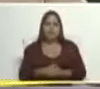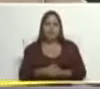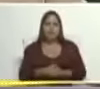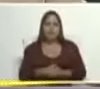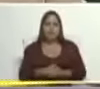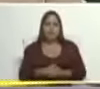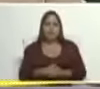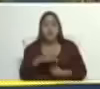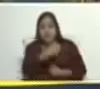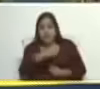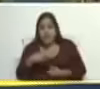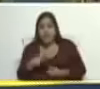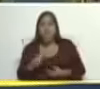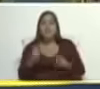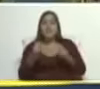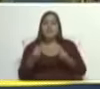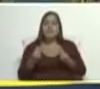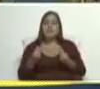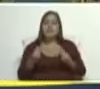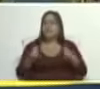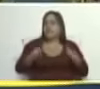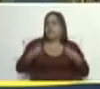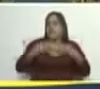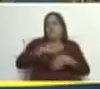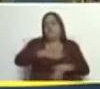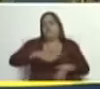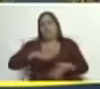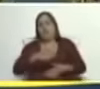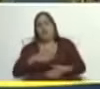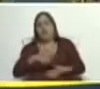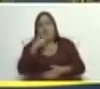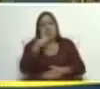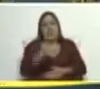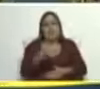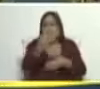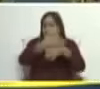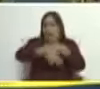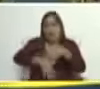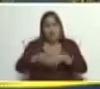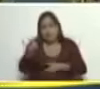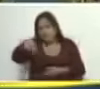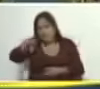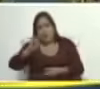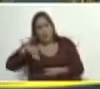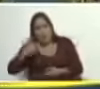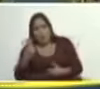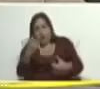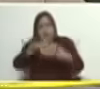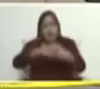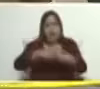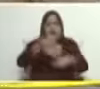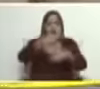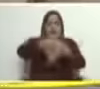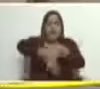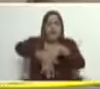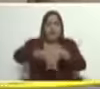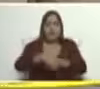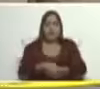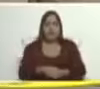Y los que quieren vivir una vida fácil, bueno, ALBA no está hecha para ustedes. El ALBA,